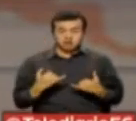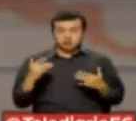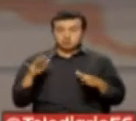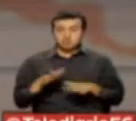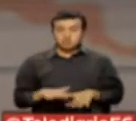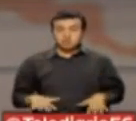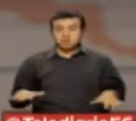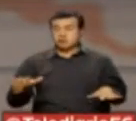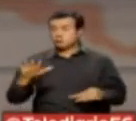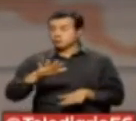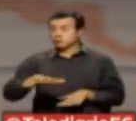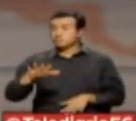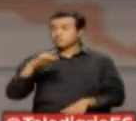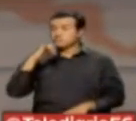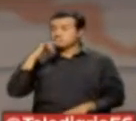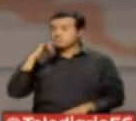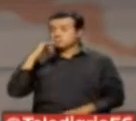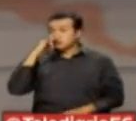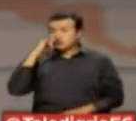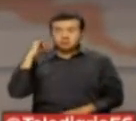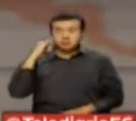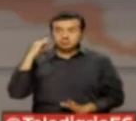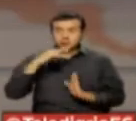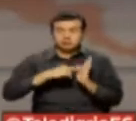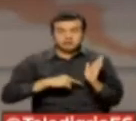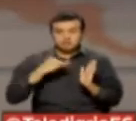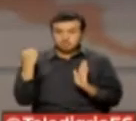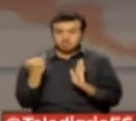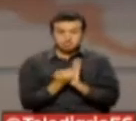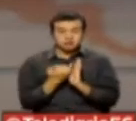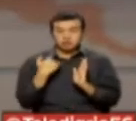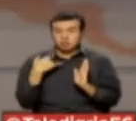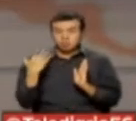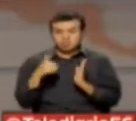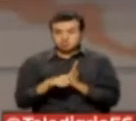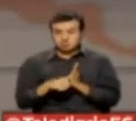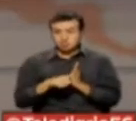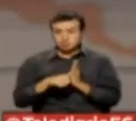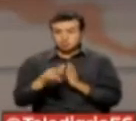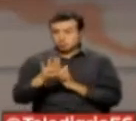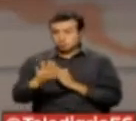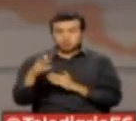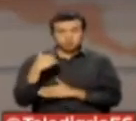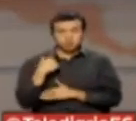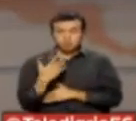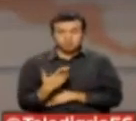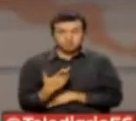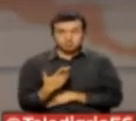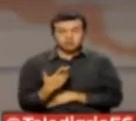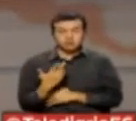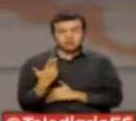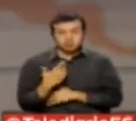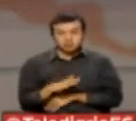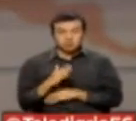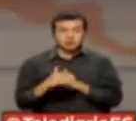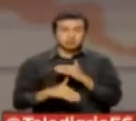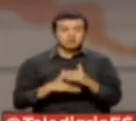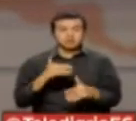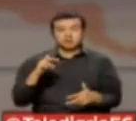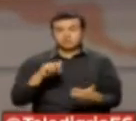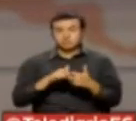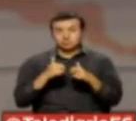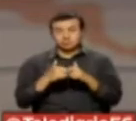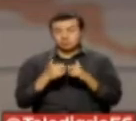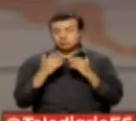donde los niños no tienen su registro de identidad no tienen su cédula y esto luego en cadena en